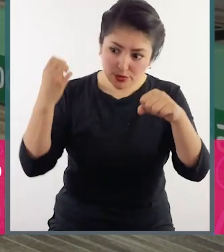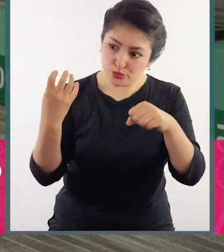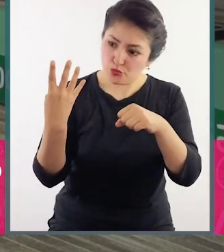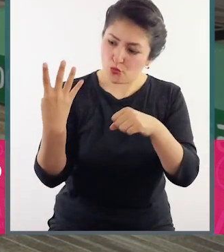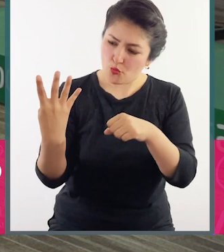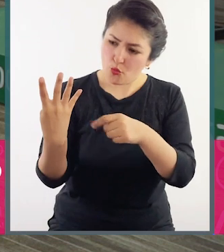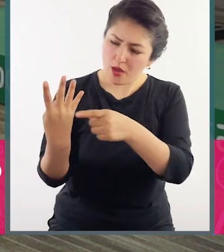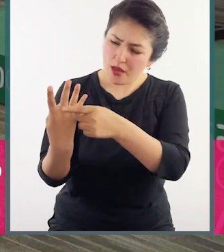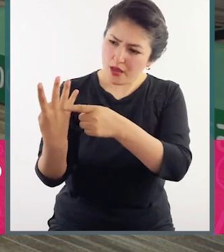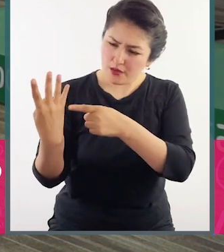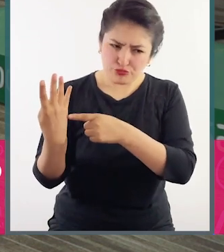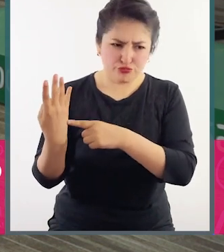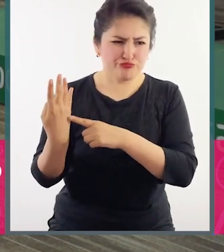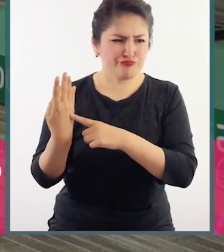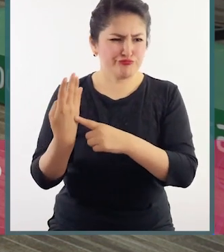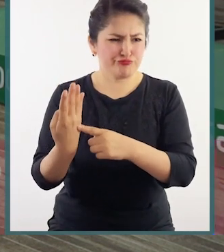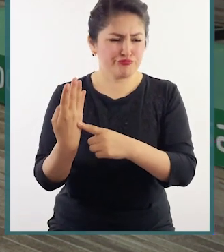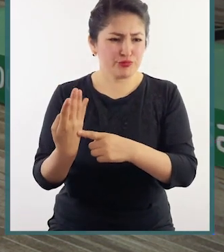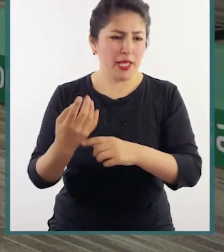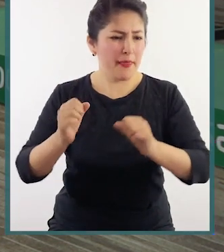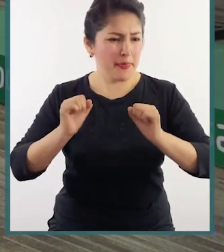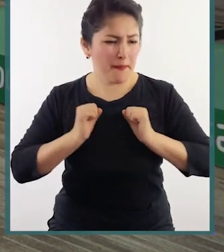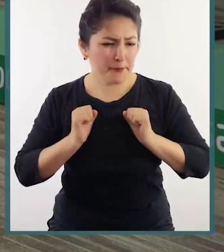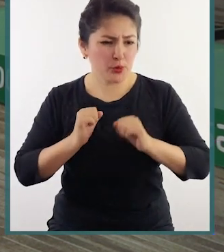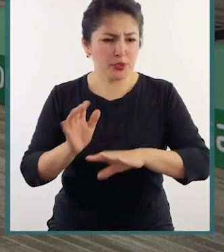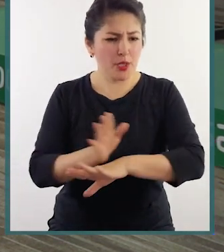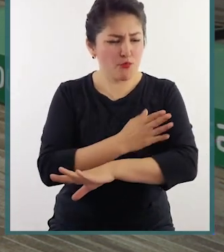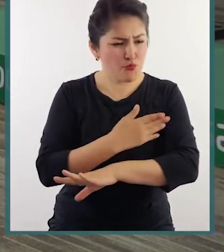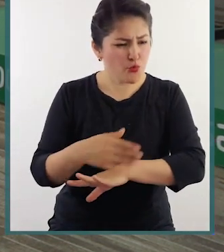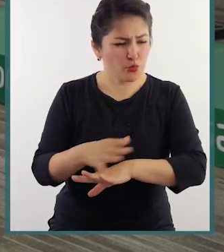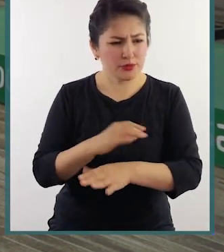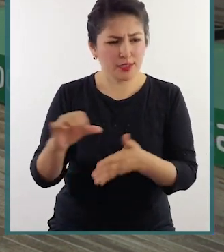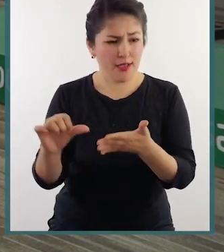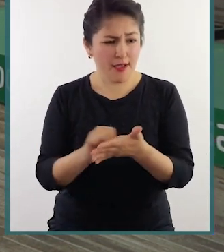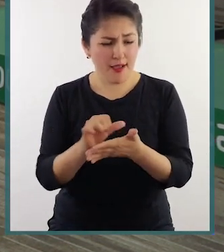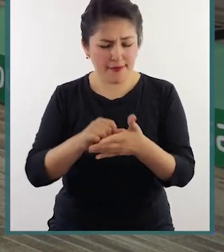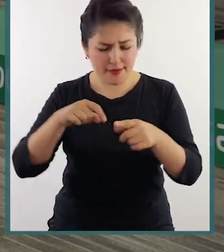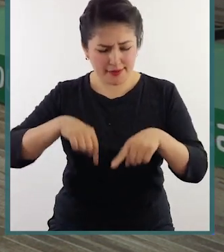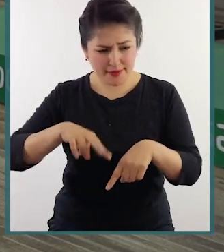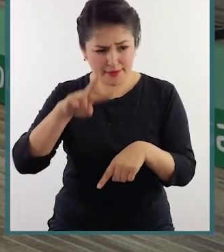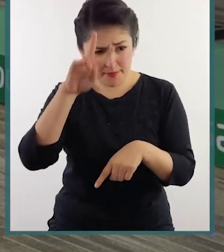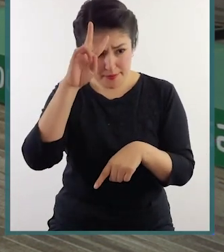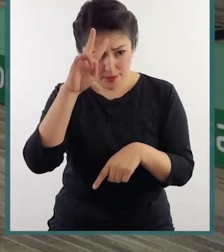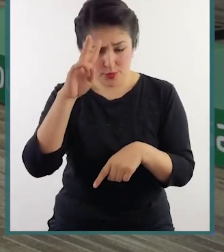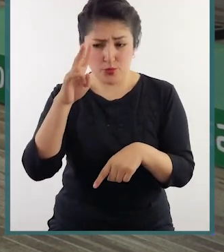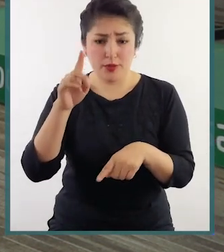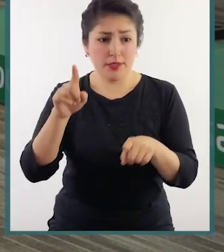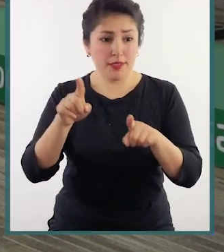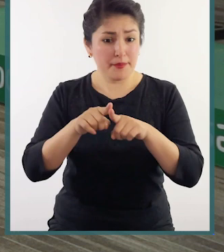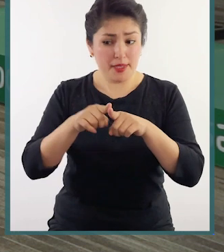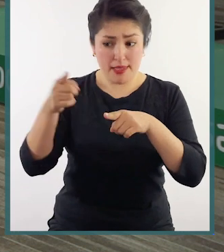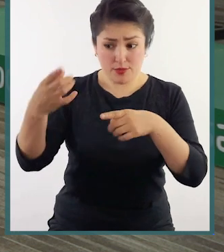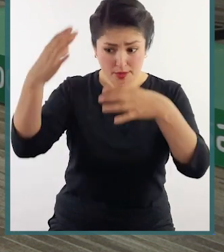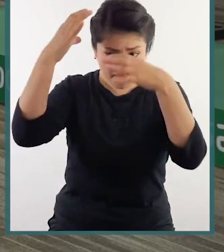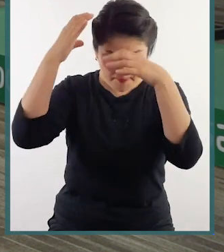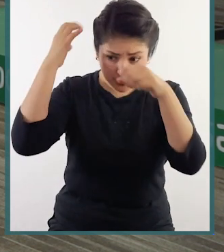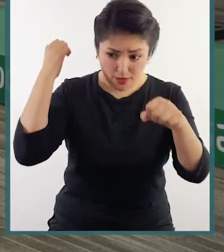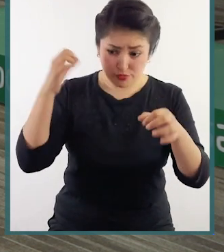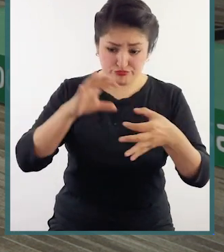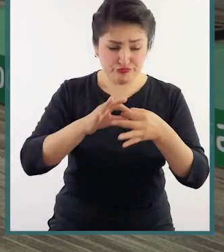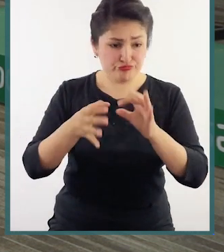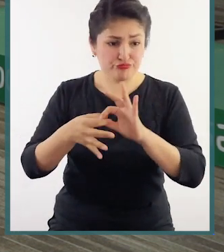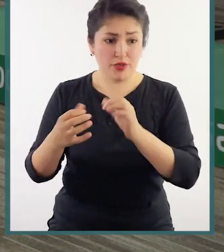4 reconocidos exponentes del deporte, la música y el arte de nuestro país como embajadores de los Juegos Bolivarianos